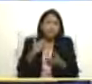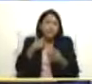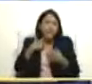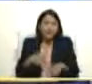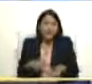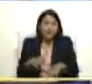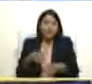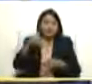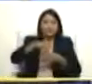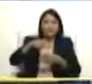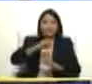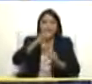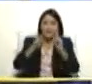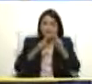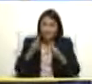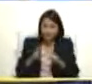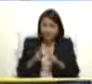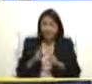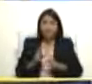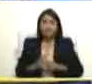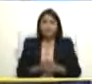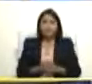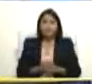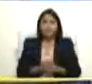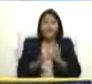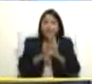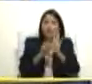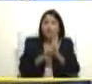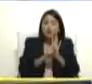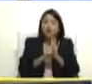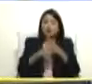reforma bonita, completa, necesaria.